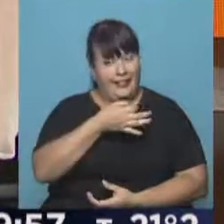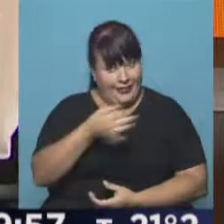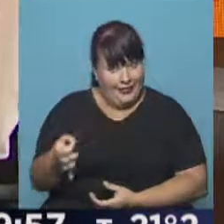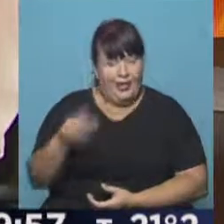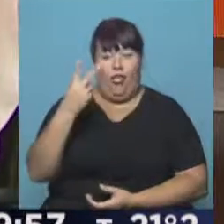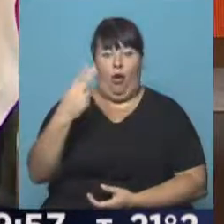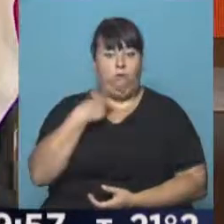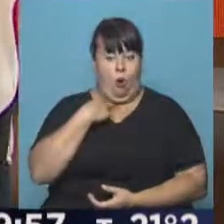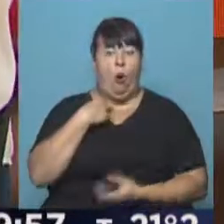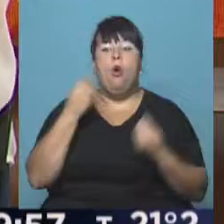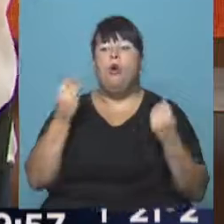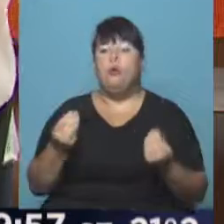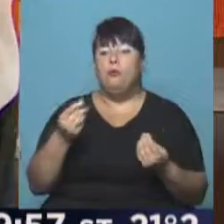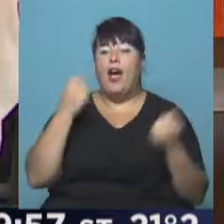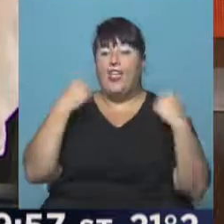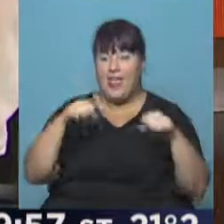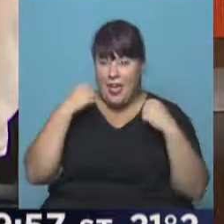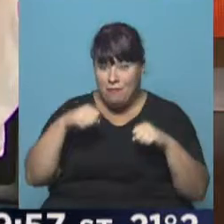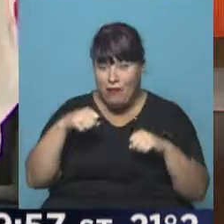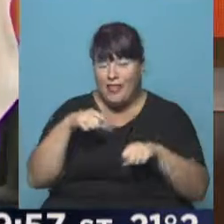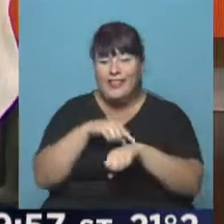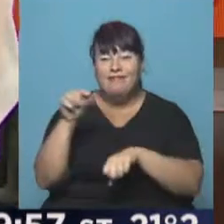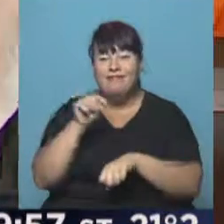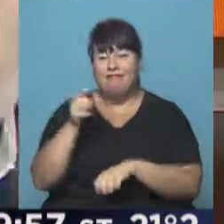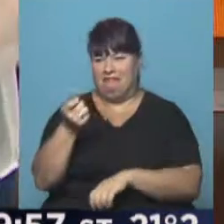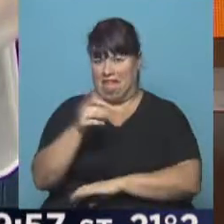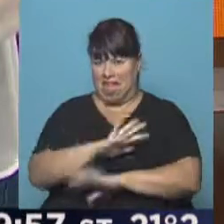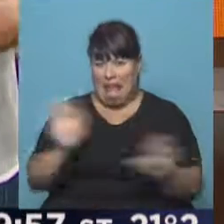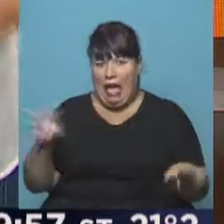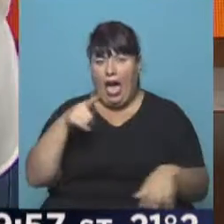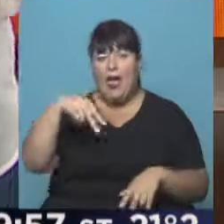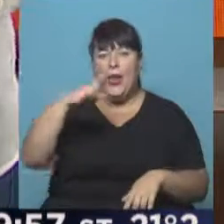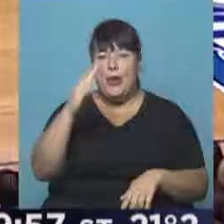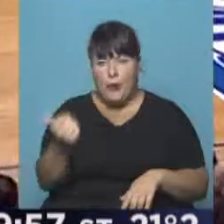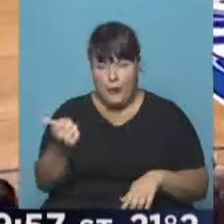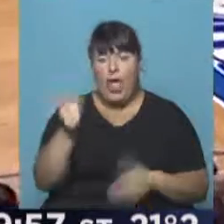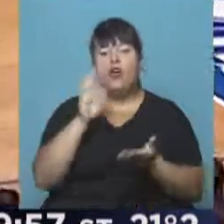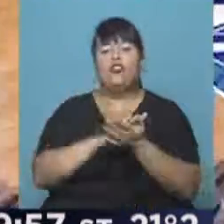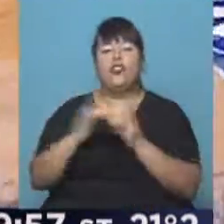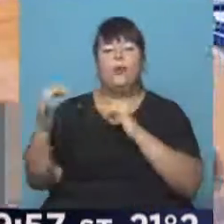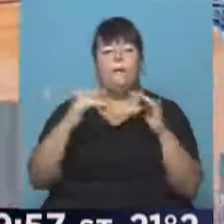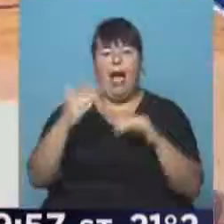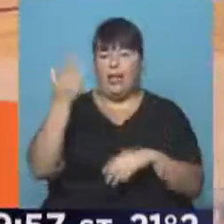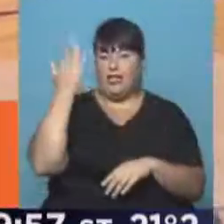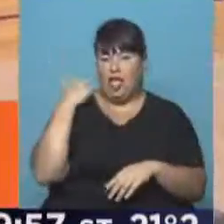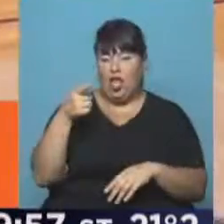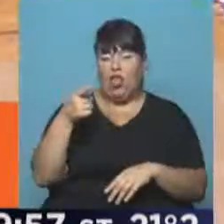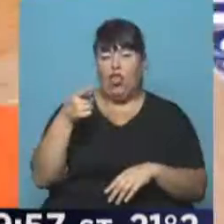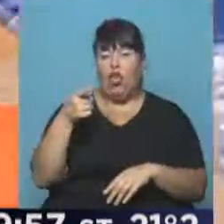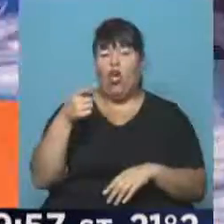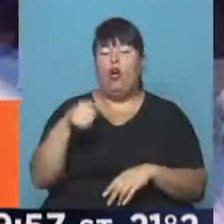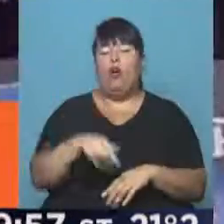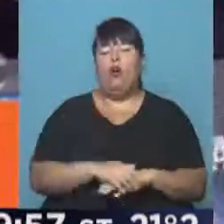y dos expulsiones, porque de deportes por minutos hubo poco y nada en la NBA. Tiene que ver con un partido que se ha desarrollado a